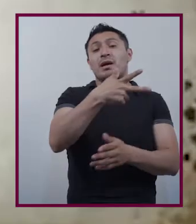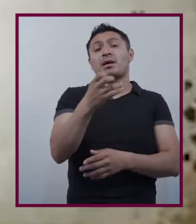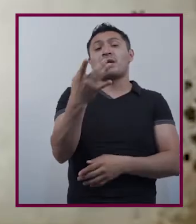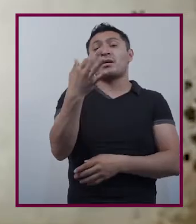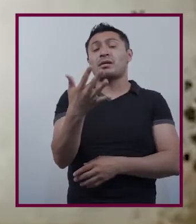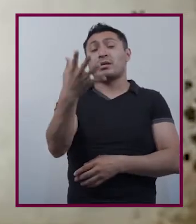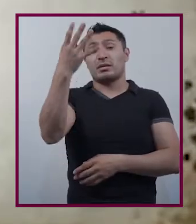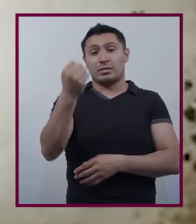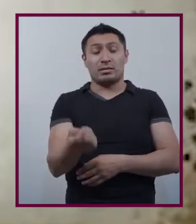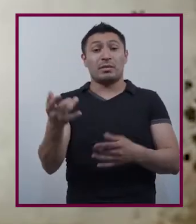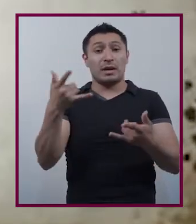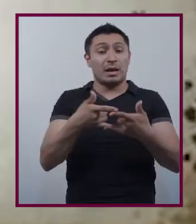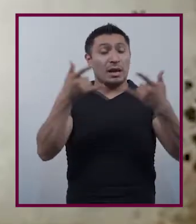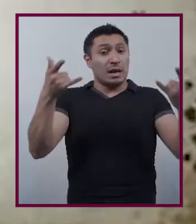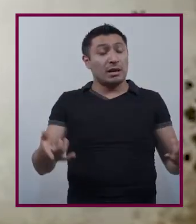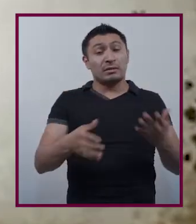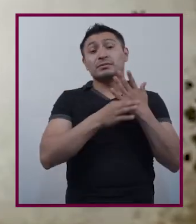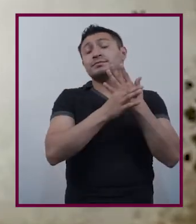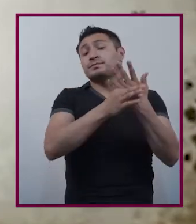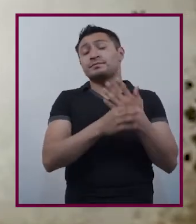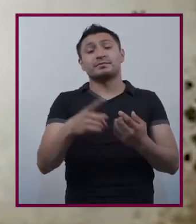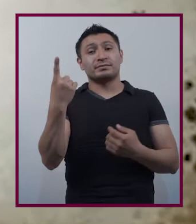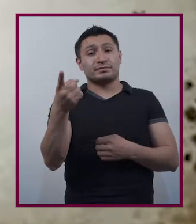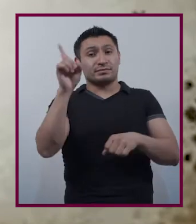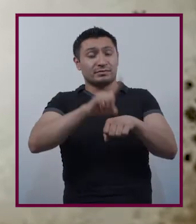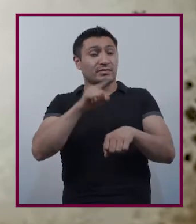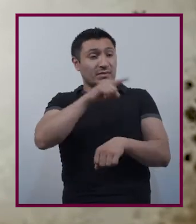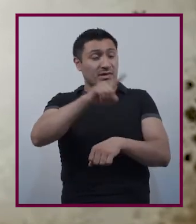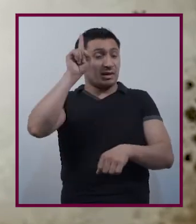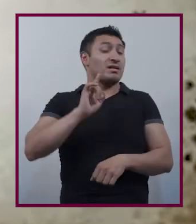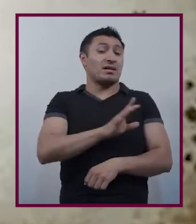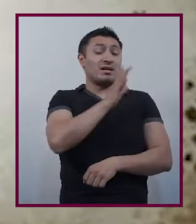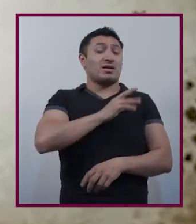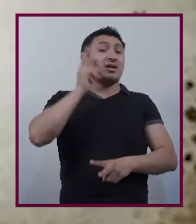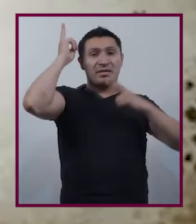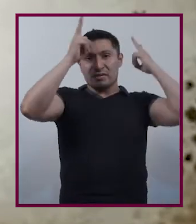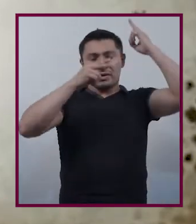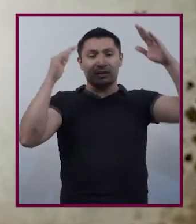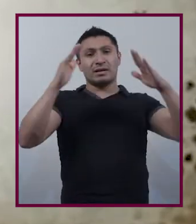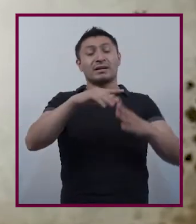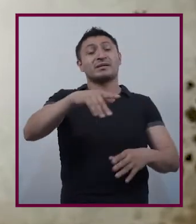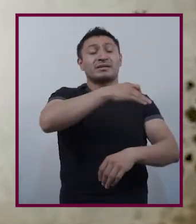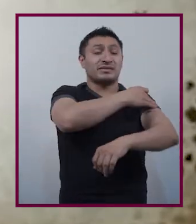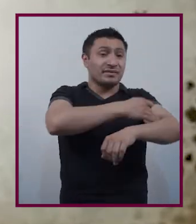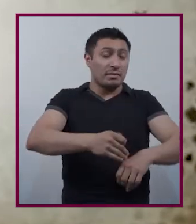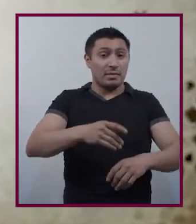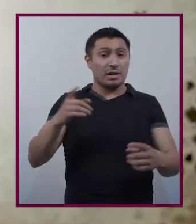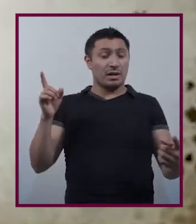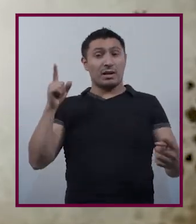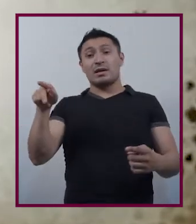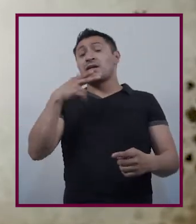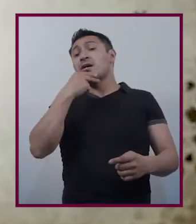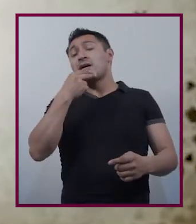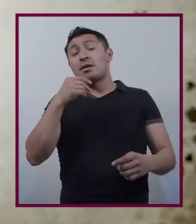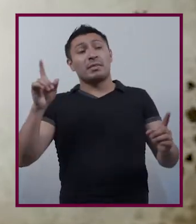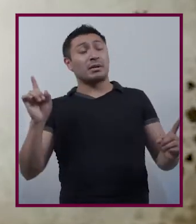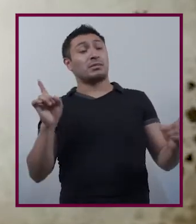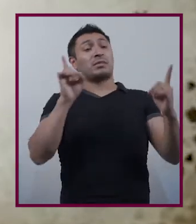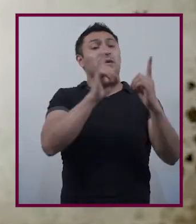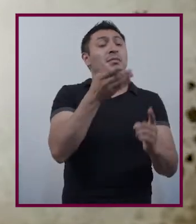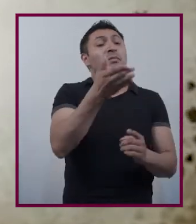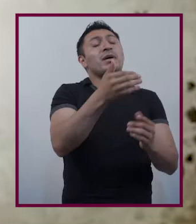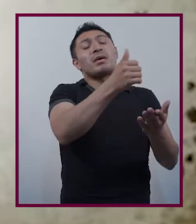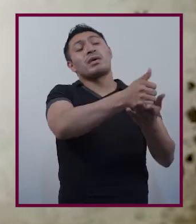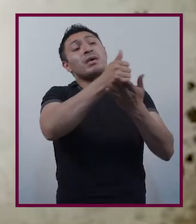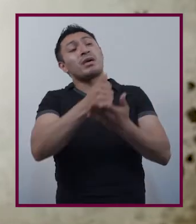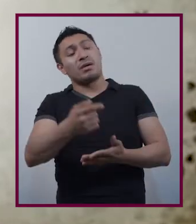1859. Cuentan que un día, estando la Güera Rodríguez de visita en casa de sus padres, apareció Humboldt solicitando ayuda para